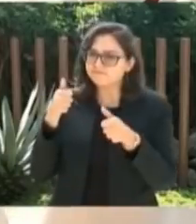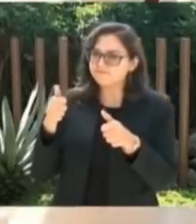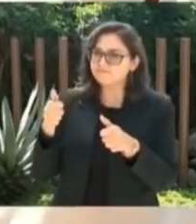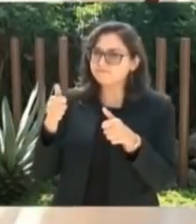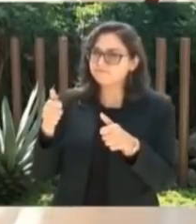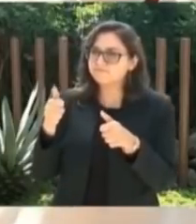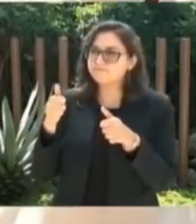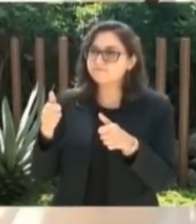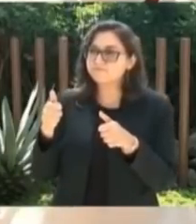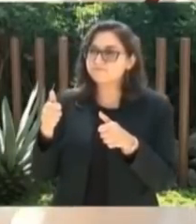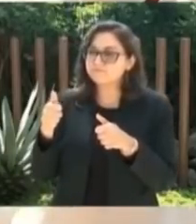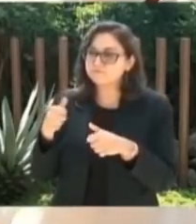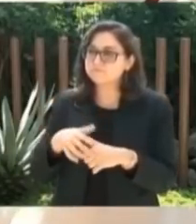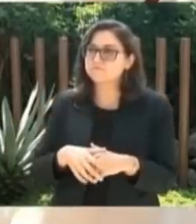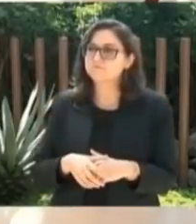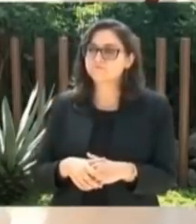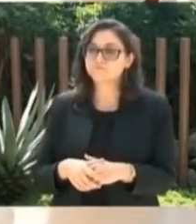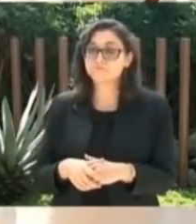muy